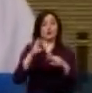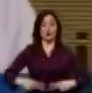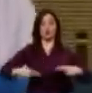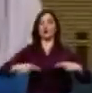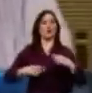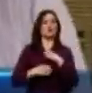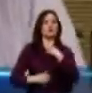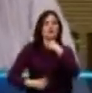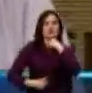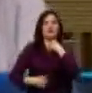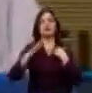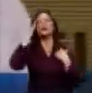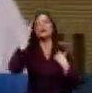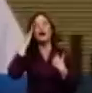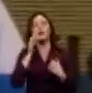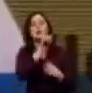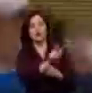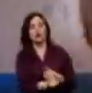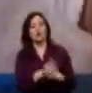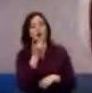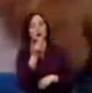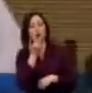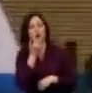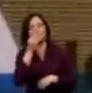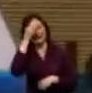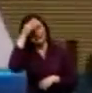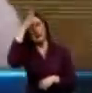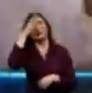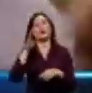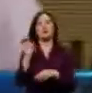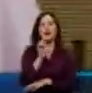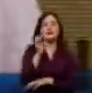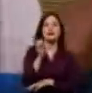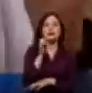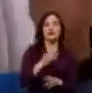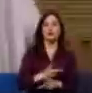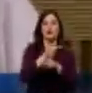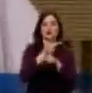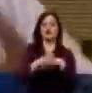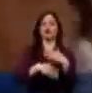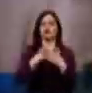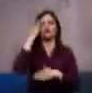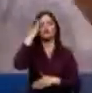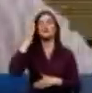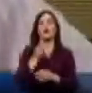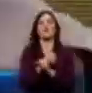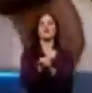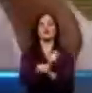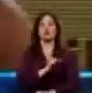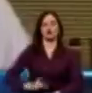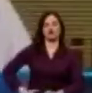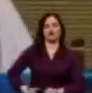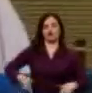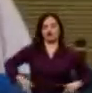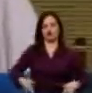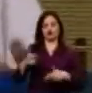ser civiles que saben tratar a los ciudadanos, saben normas de emergencia, saben de protección también, obviamente, ¿no? Defensa personal, manejo